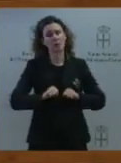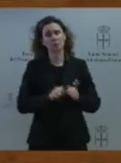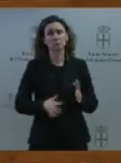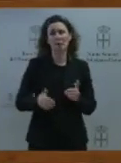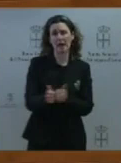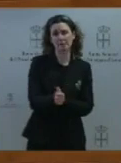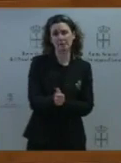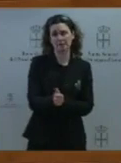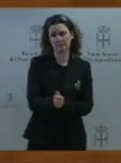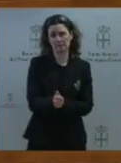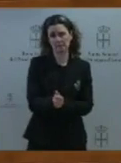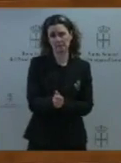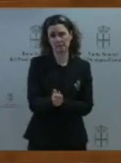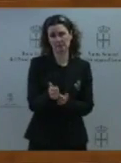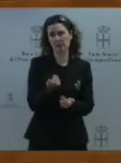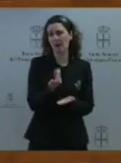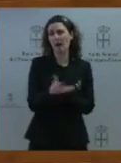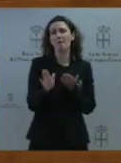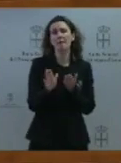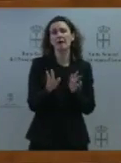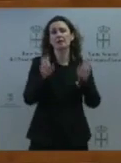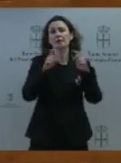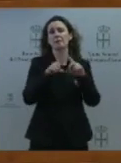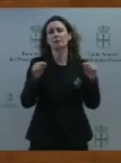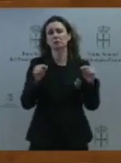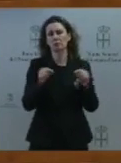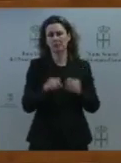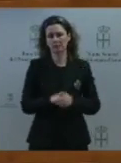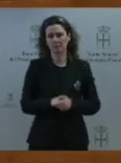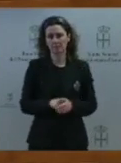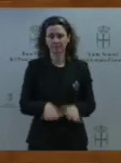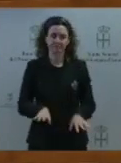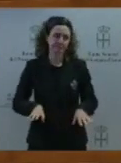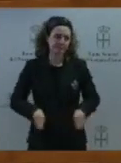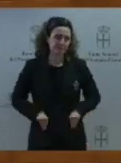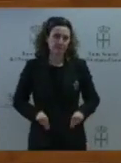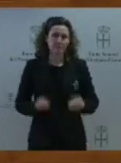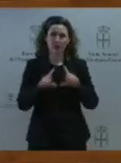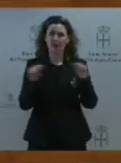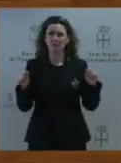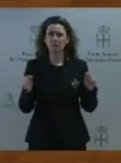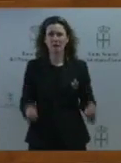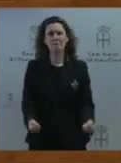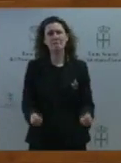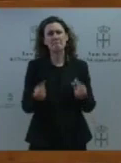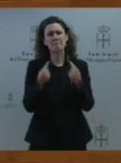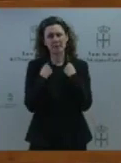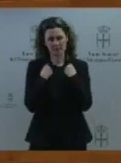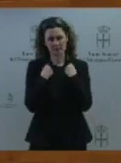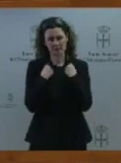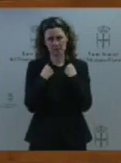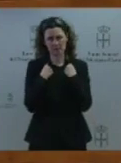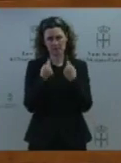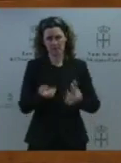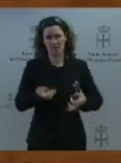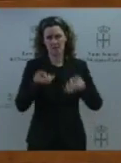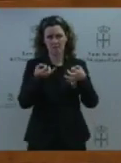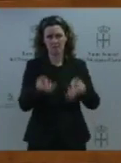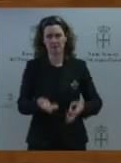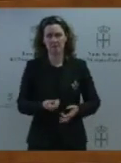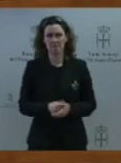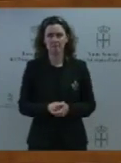los intereses de asturíes y que tuvimos que asumir Asturias está excesivamente acostumbrada a perder Y es honorable